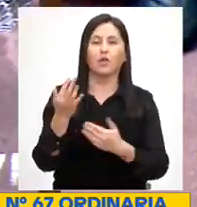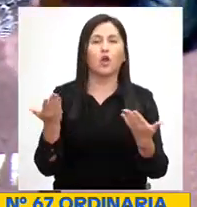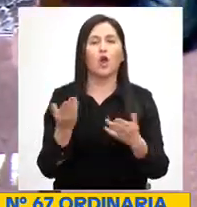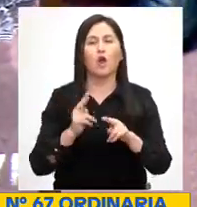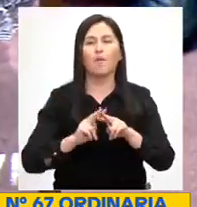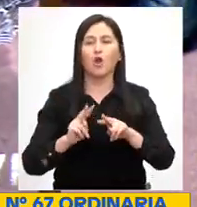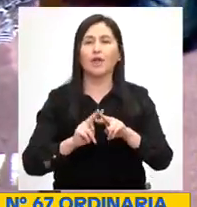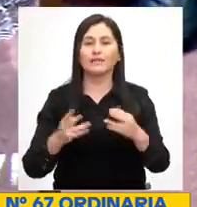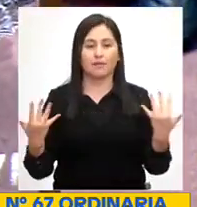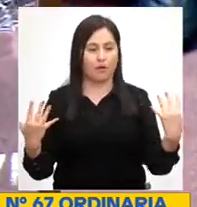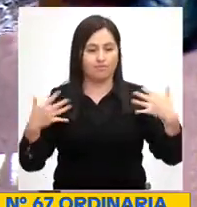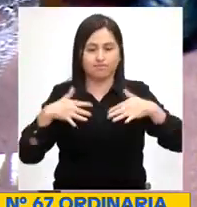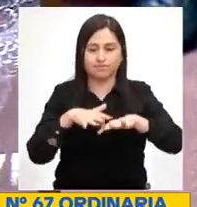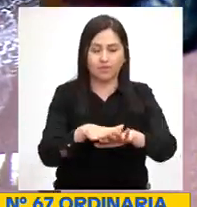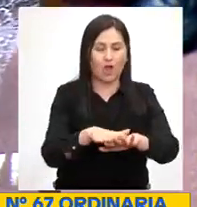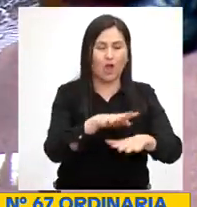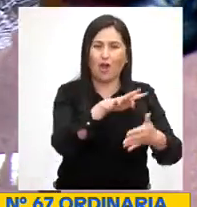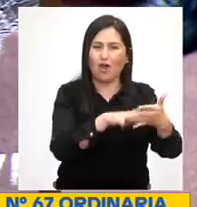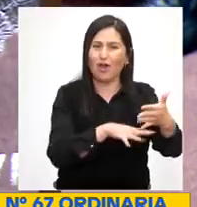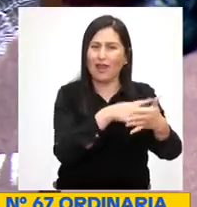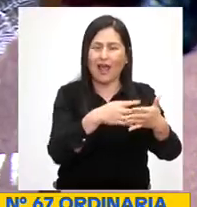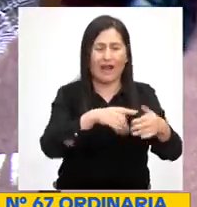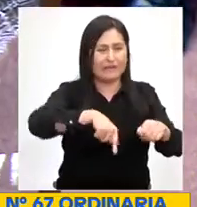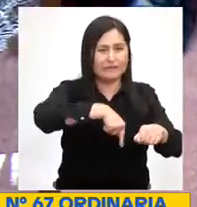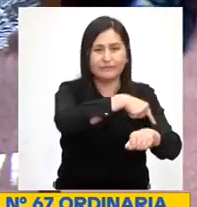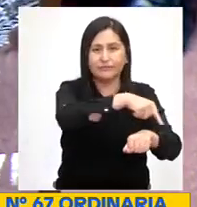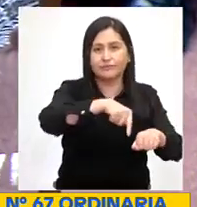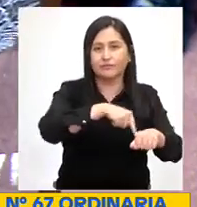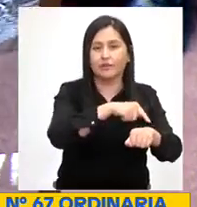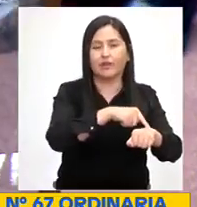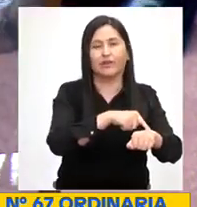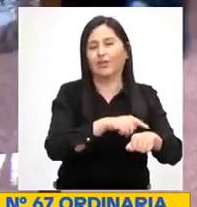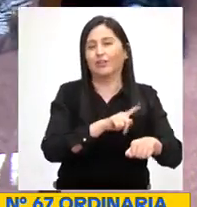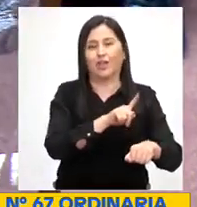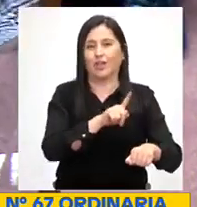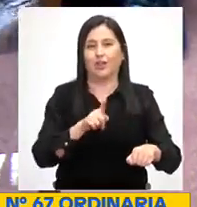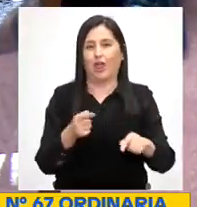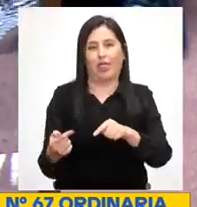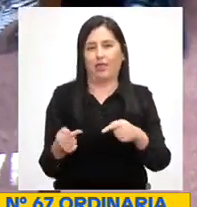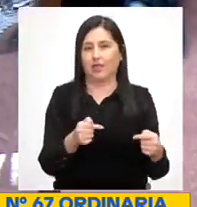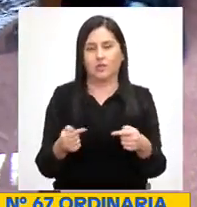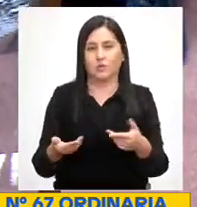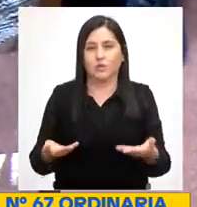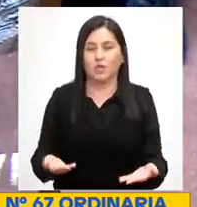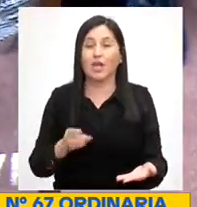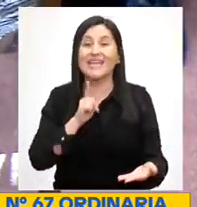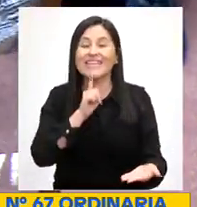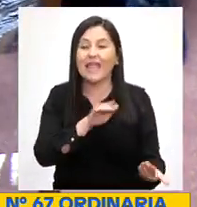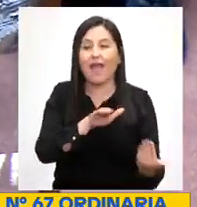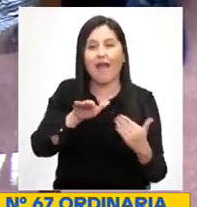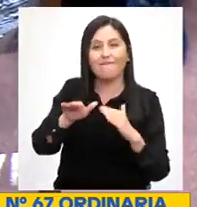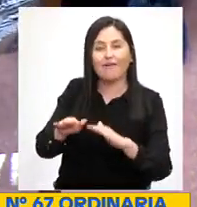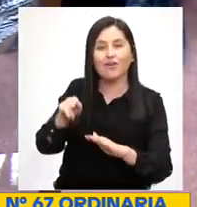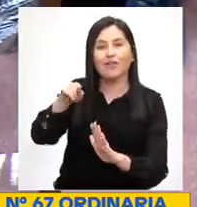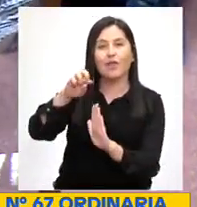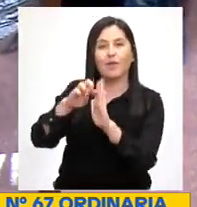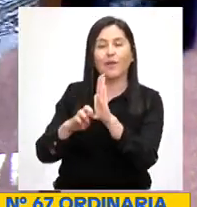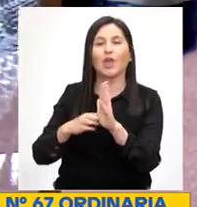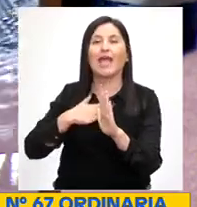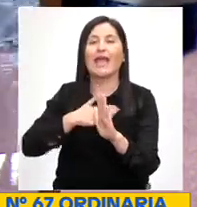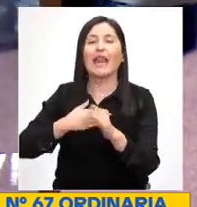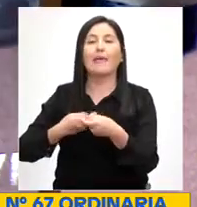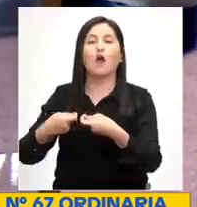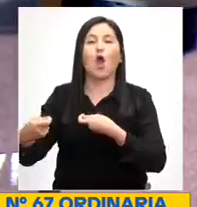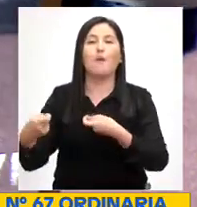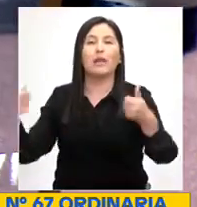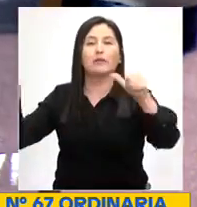con este tipo de horarios Entonces no llevemos a la discusión que aquellos que estamos a favor de este proyecto queremos ahogar el comercio